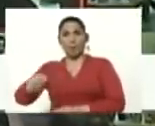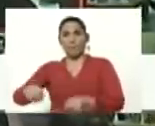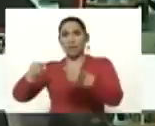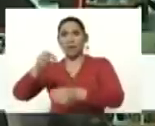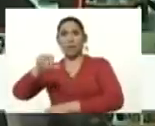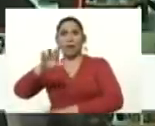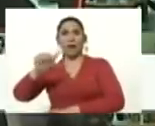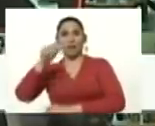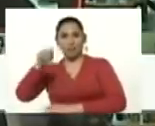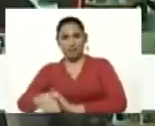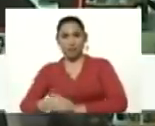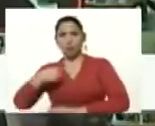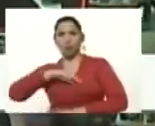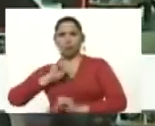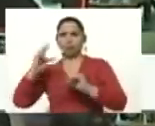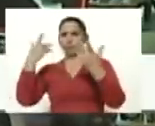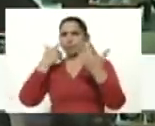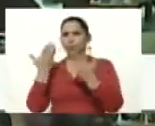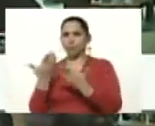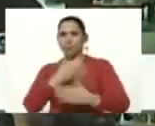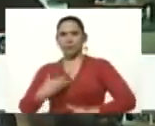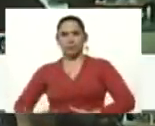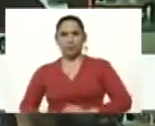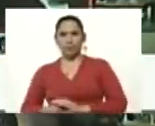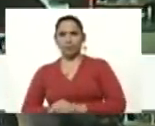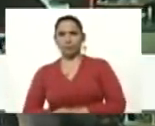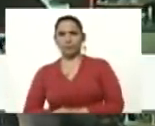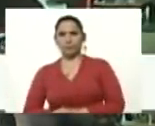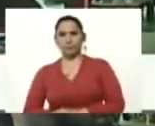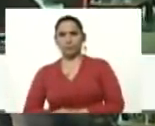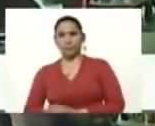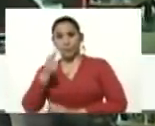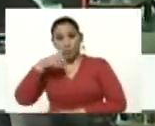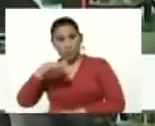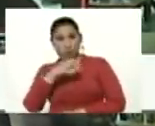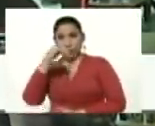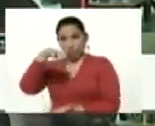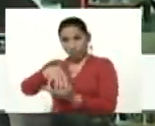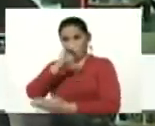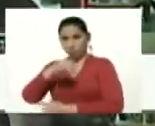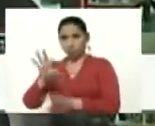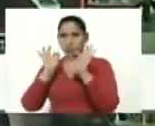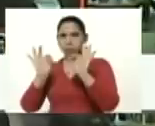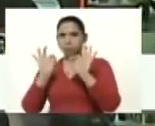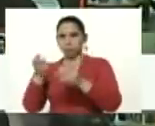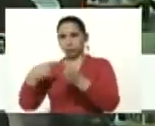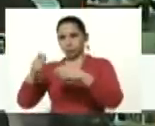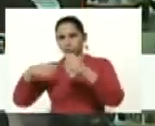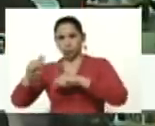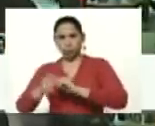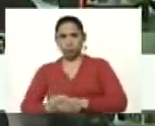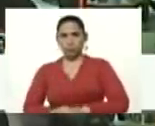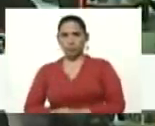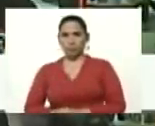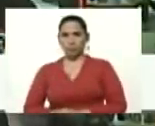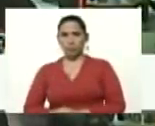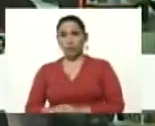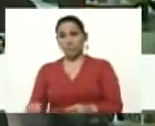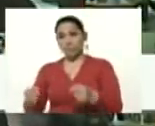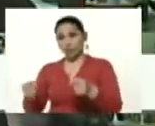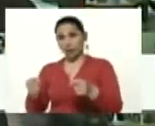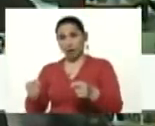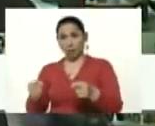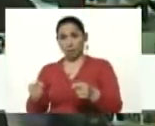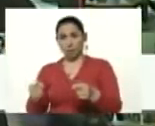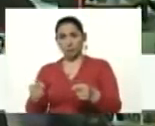Bocas. Y hemos logrado, presidente, que el pueblo zuliano, en especial los comerciantes del mercado de las